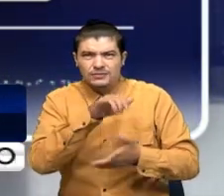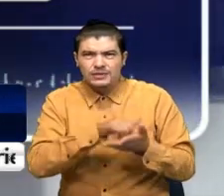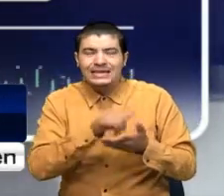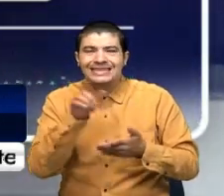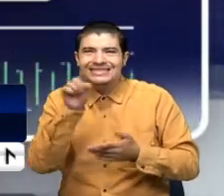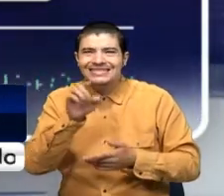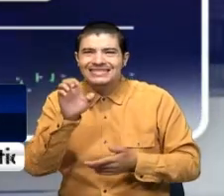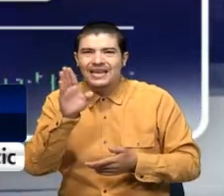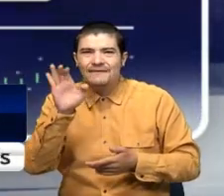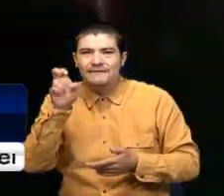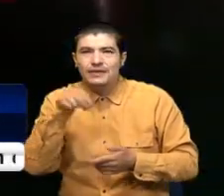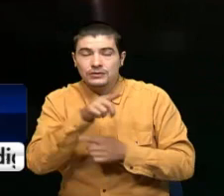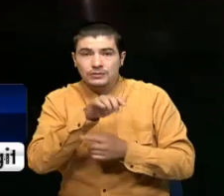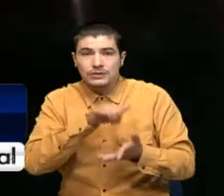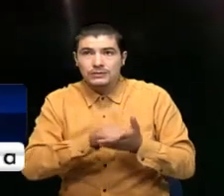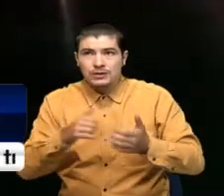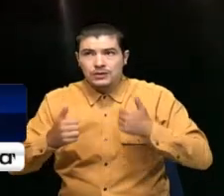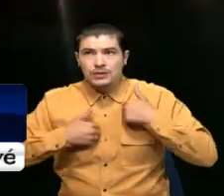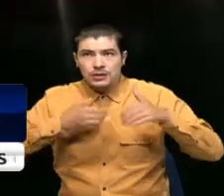madrugada.